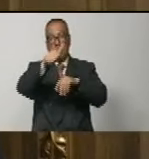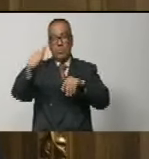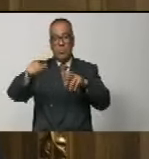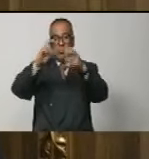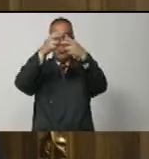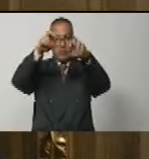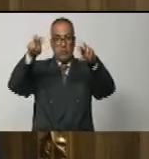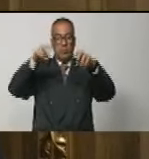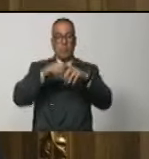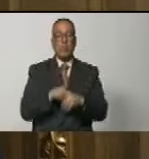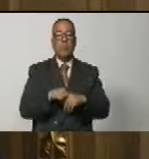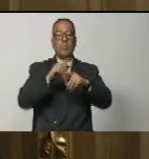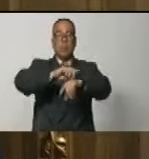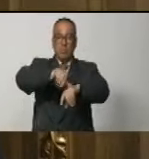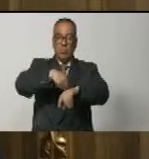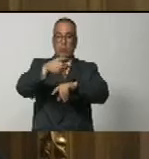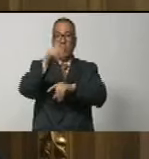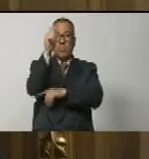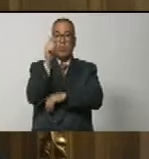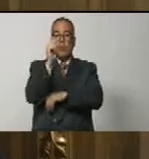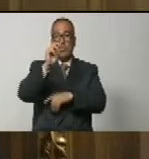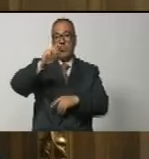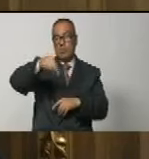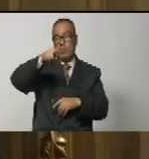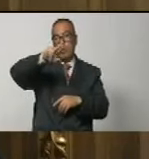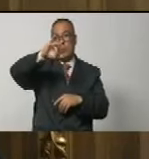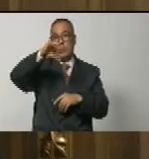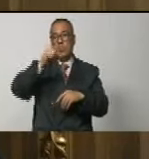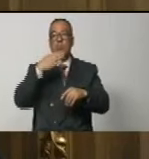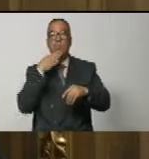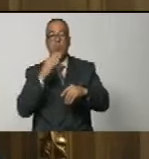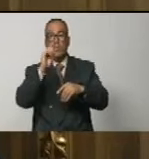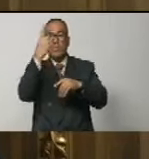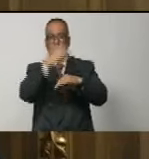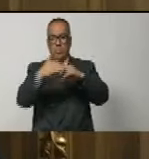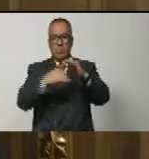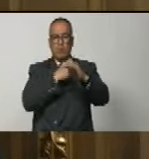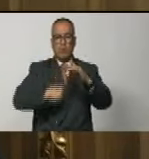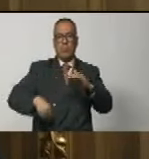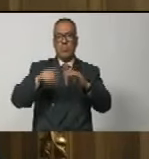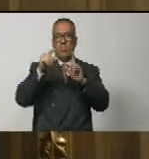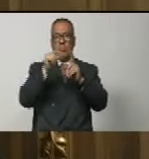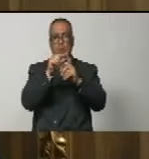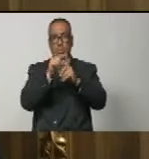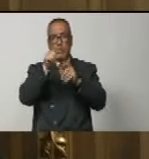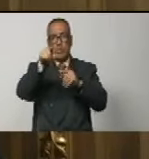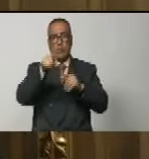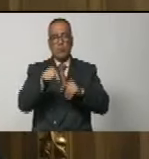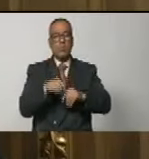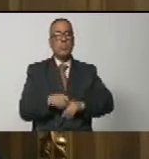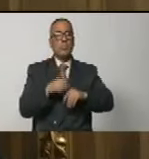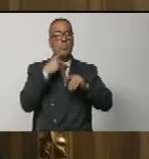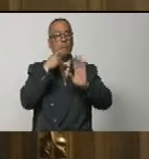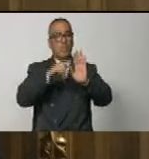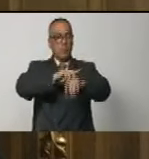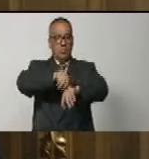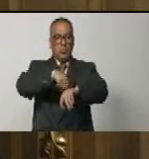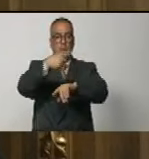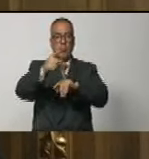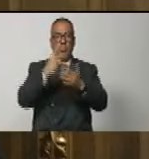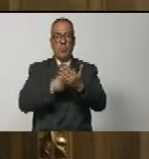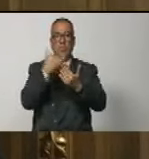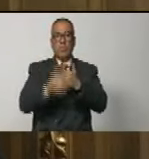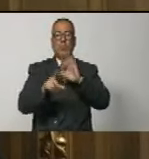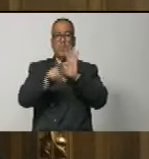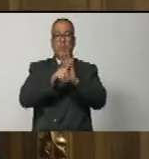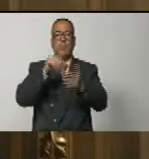correspondientes epígrafes. Seguidamente, la diputada María Gabriela Vega solicitó del primer vicepresidente el derecho de palabra en el cual propuso el diferimiento del proyecto de